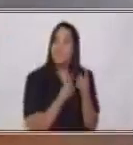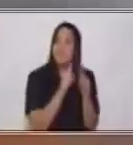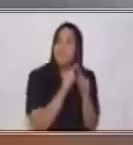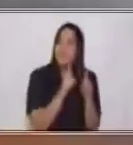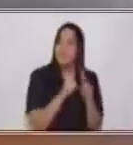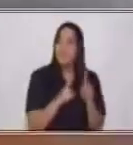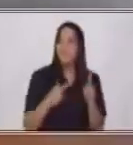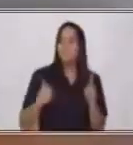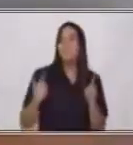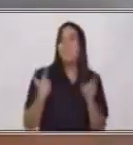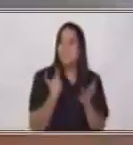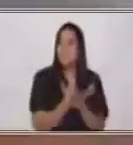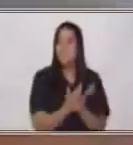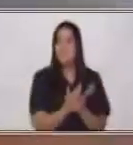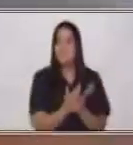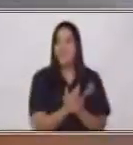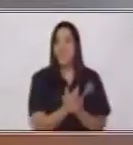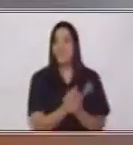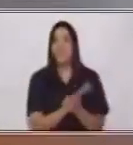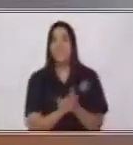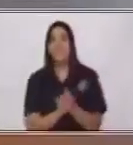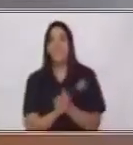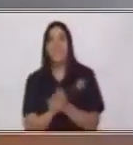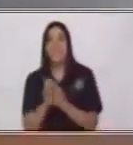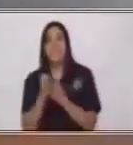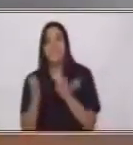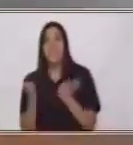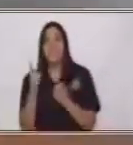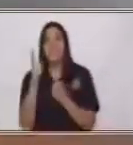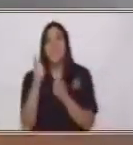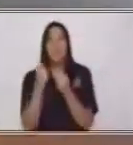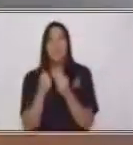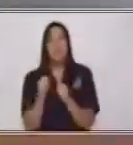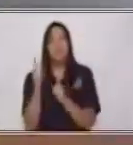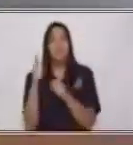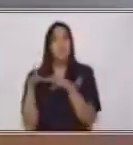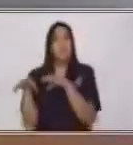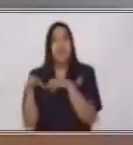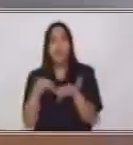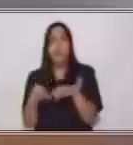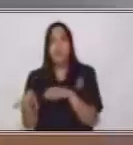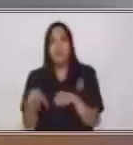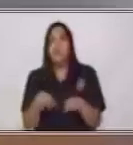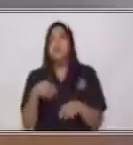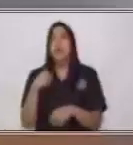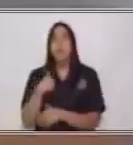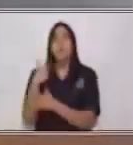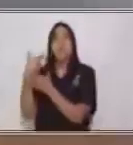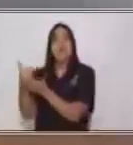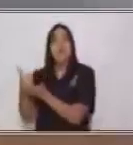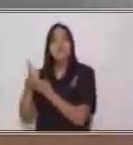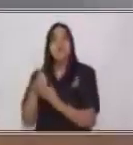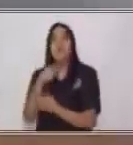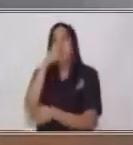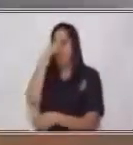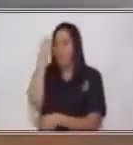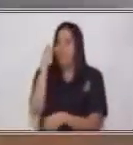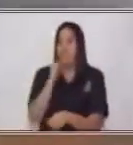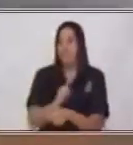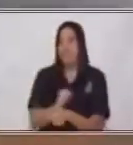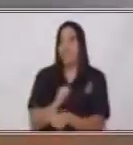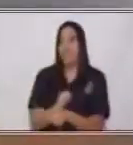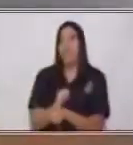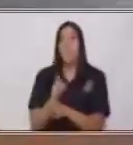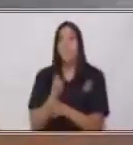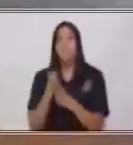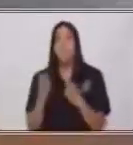ir a comprar. Entonces vamos a hacer unos ejercicios que nos van a ayudar a trabajar.